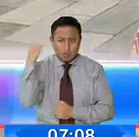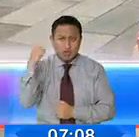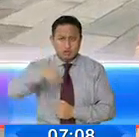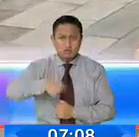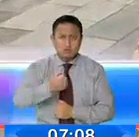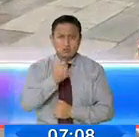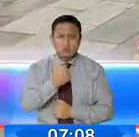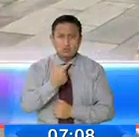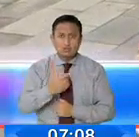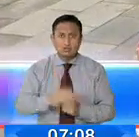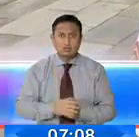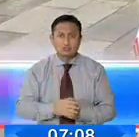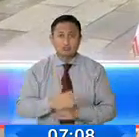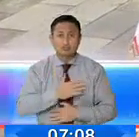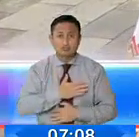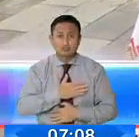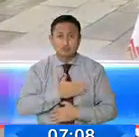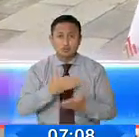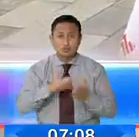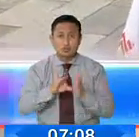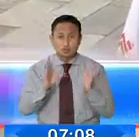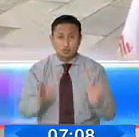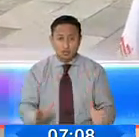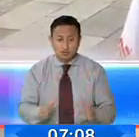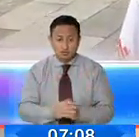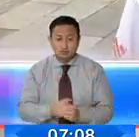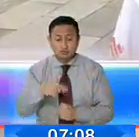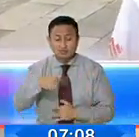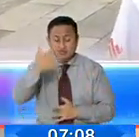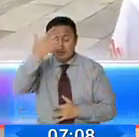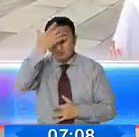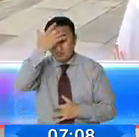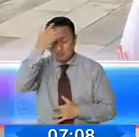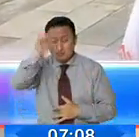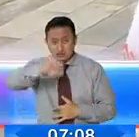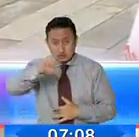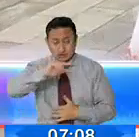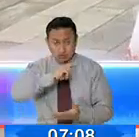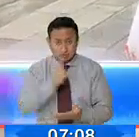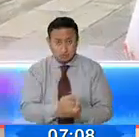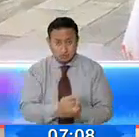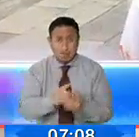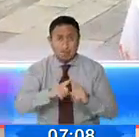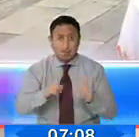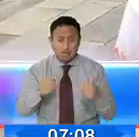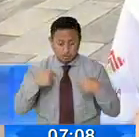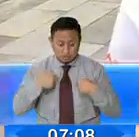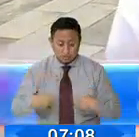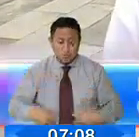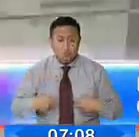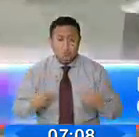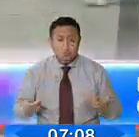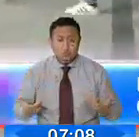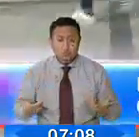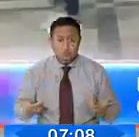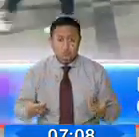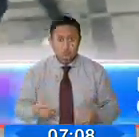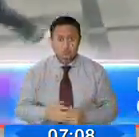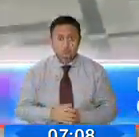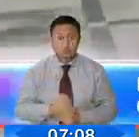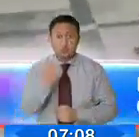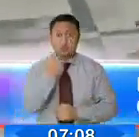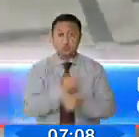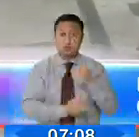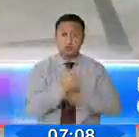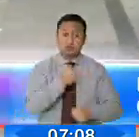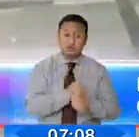medicinas. Somos ciudadanos, estamos enfermos, sí, muy cierto, pero todavía estamos vivos. Hace un año le